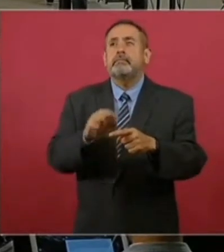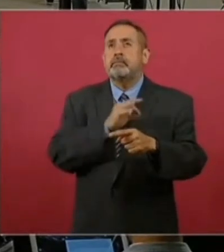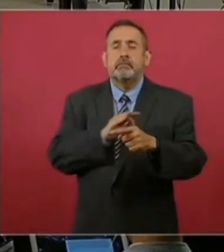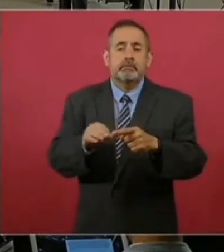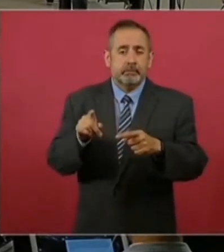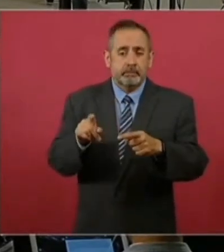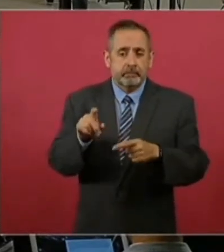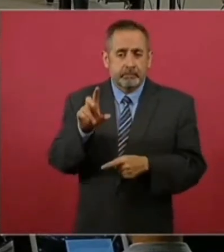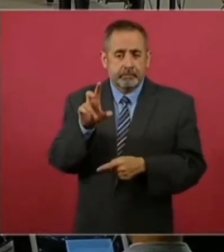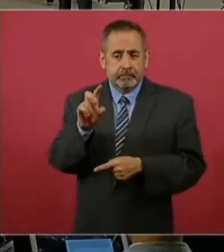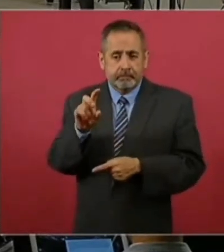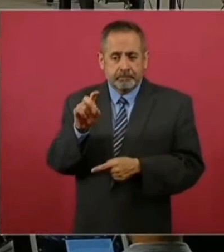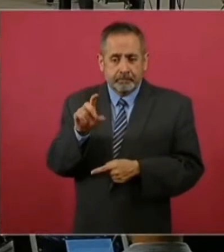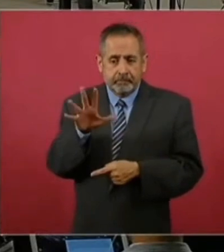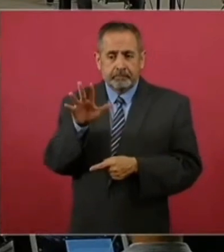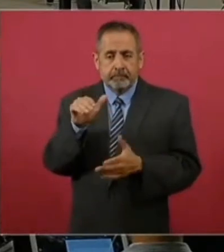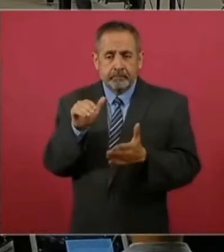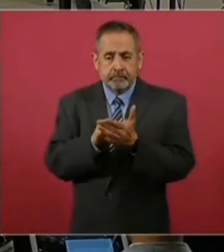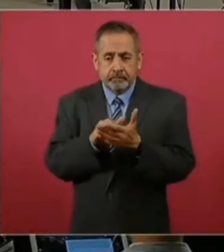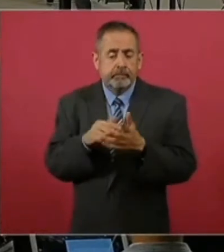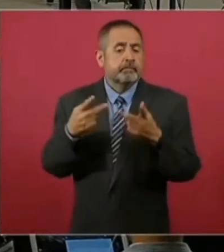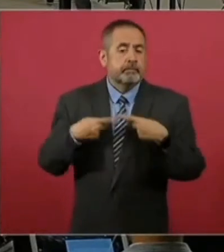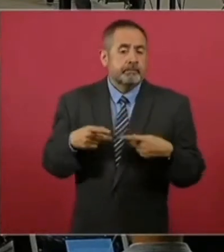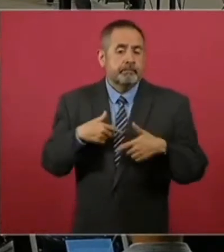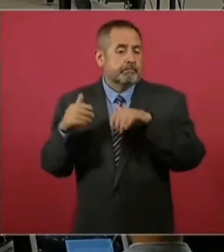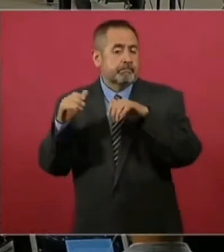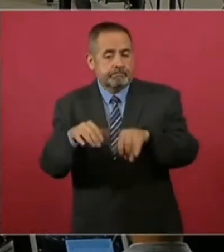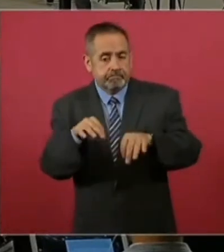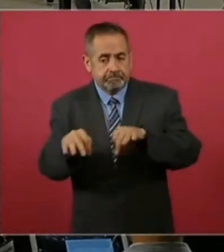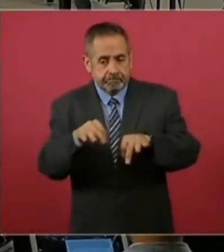alrededor de 35 mil empleos.